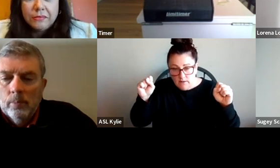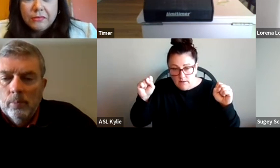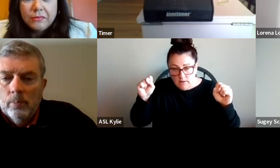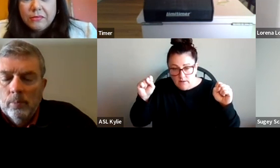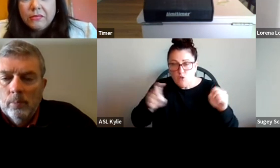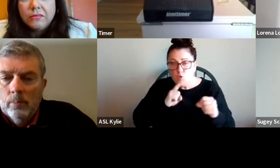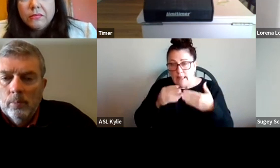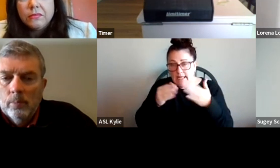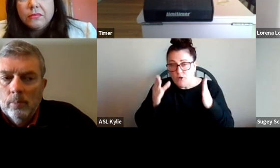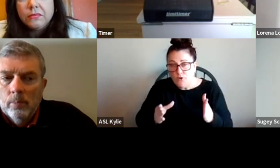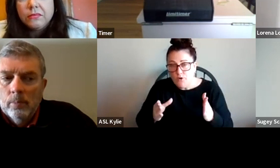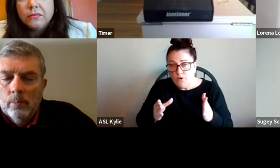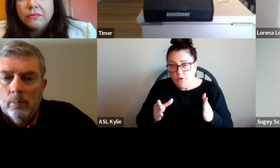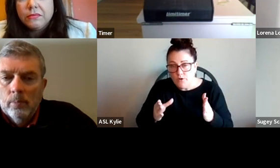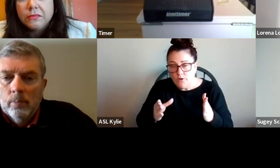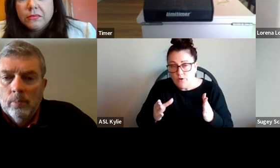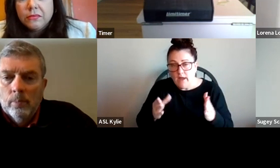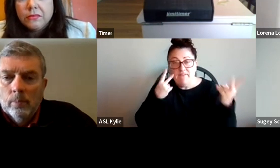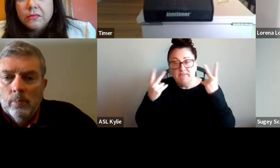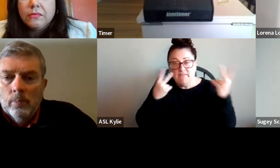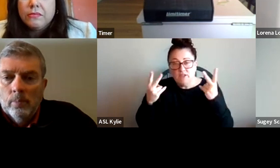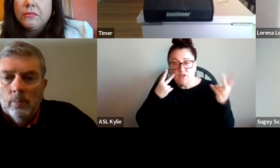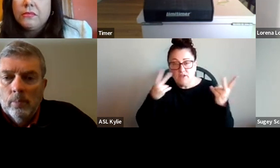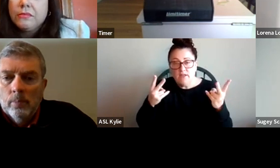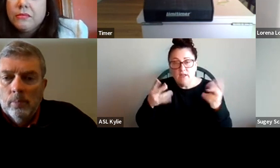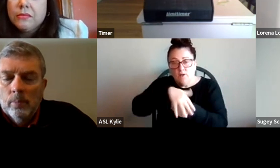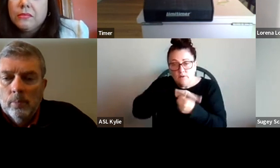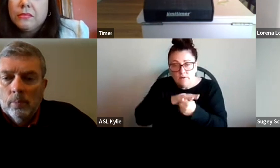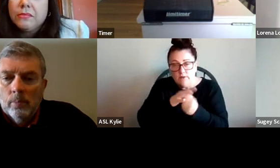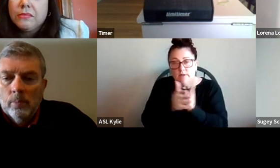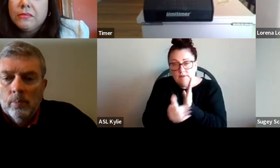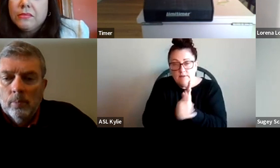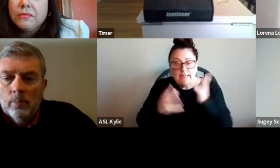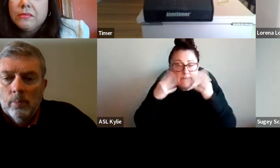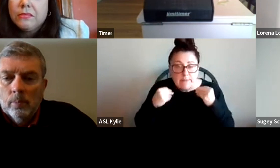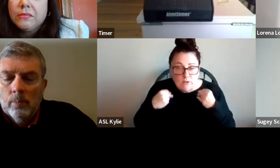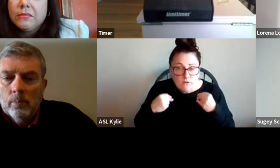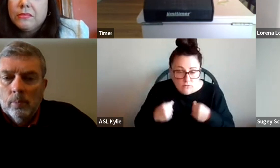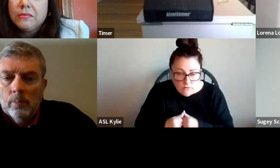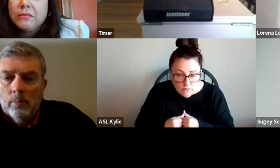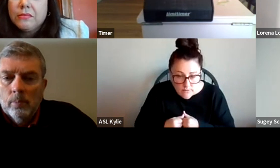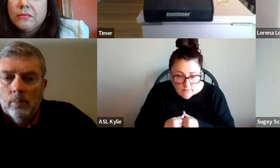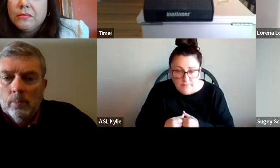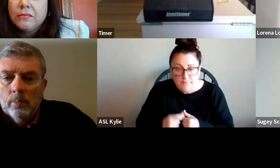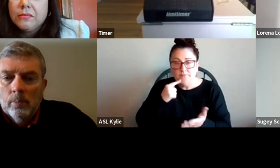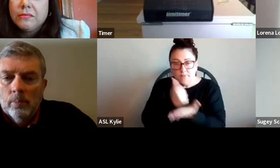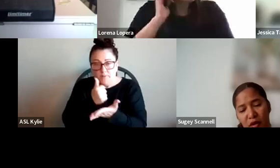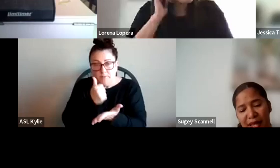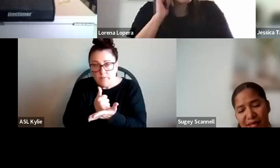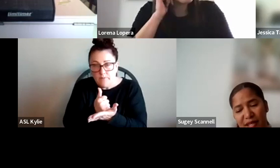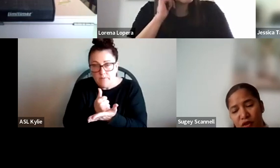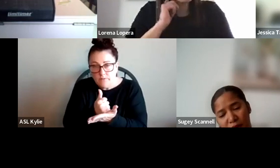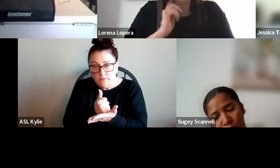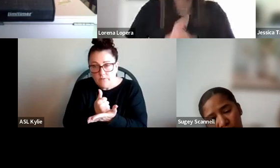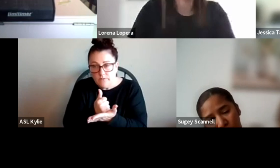y la vocación de servicio, que apoye la diversidad en los maestros, que continúe apoyando